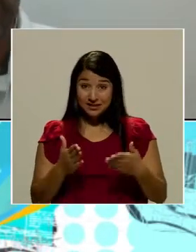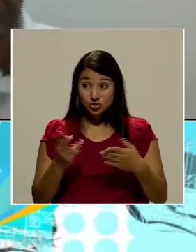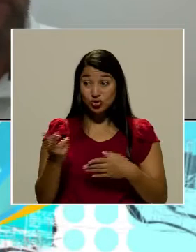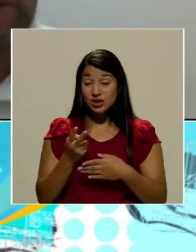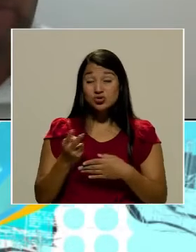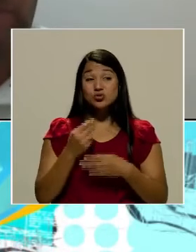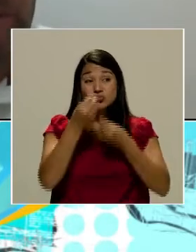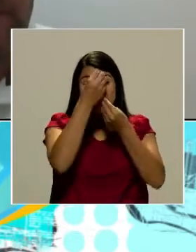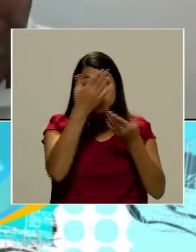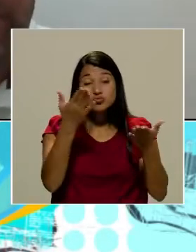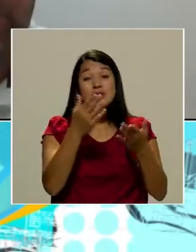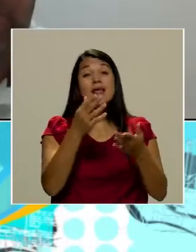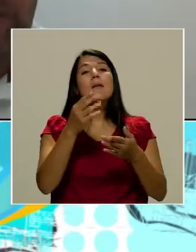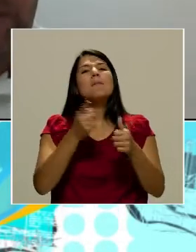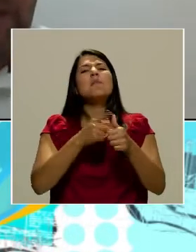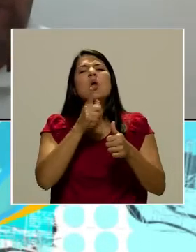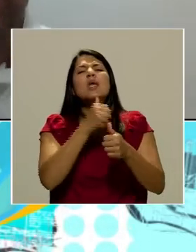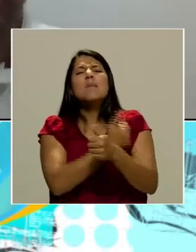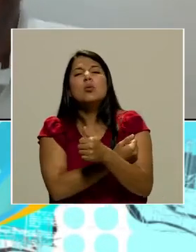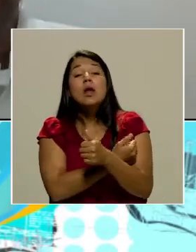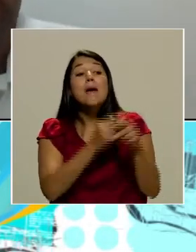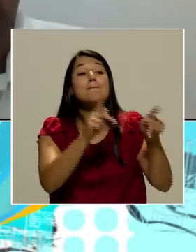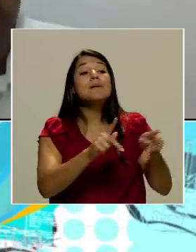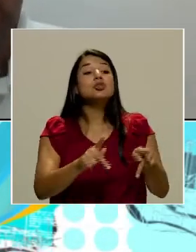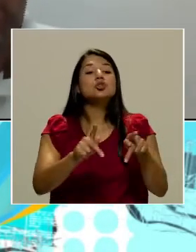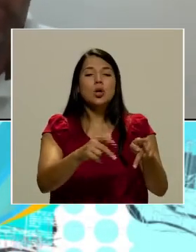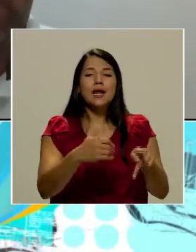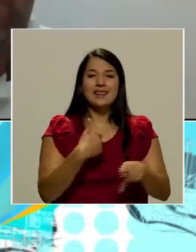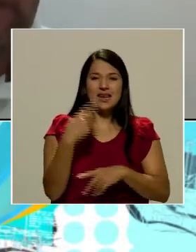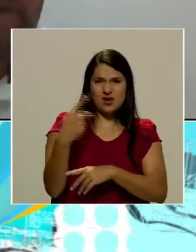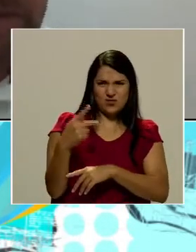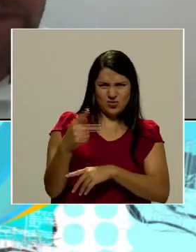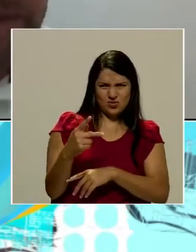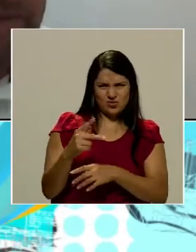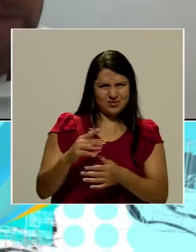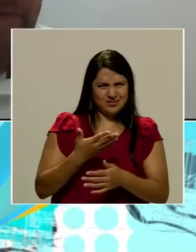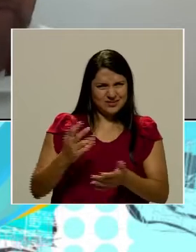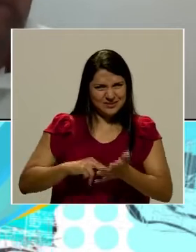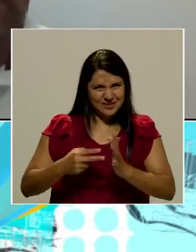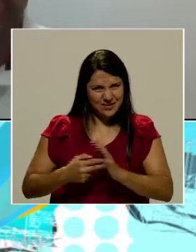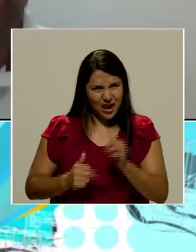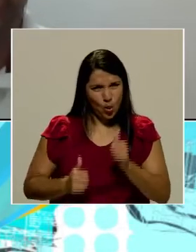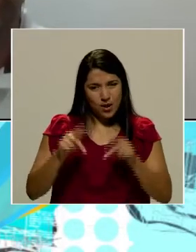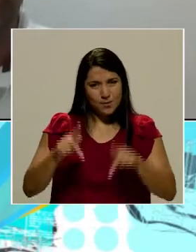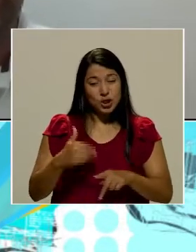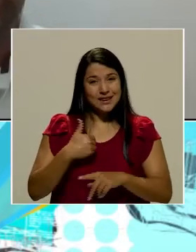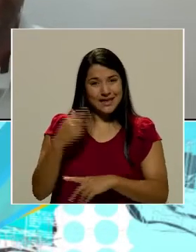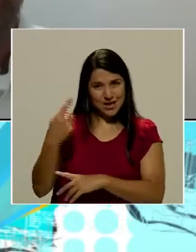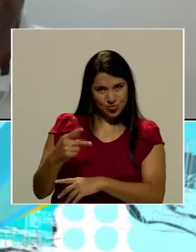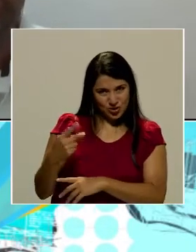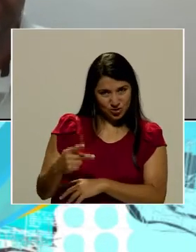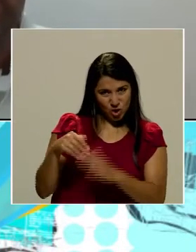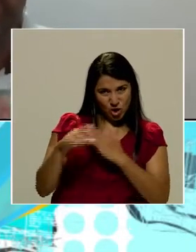vacunar a la población de riesgo. Ahora, ¿qué es la población de riesgo en Costa Rica? Bueno, resulta que nosotros